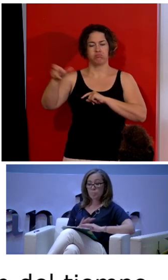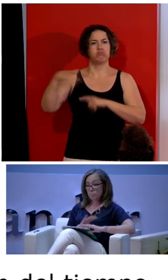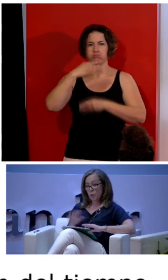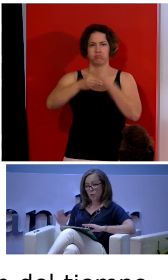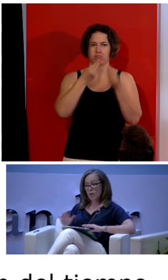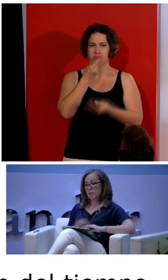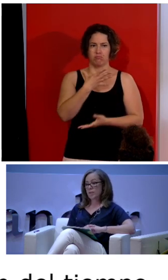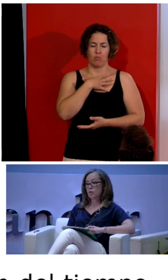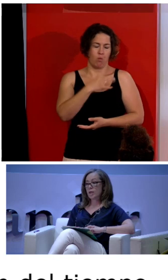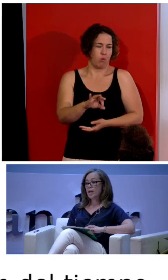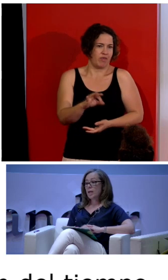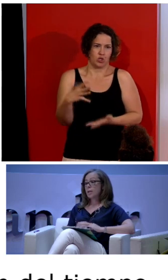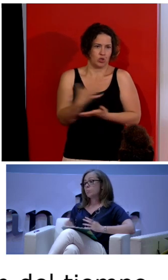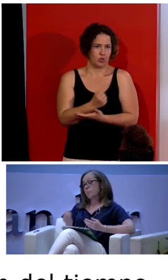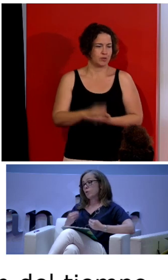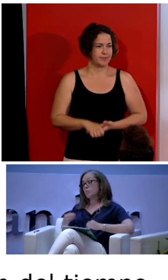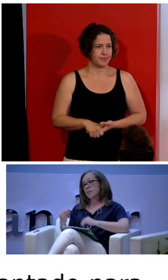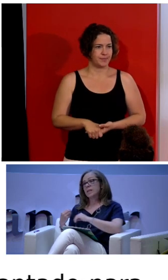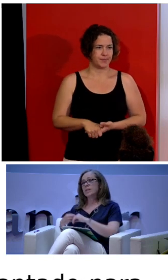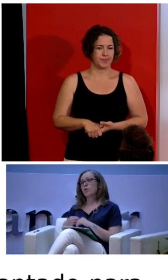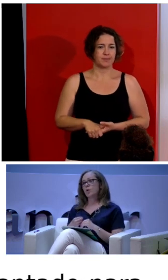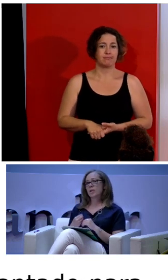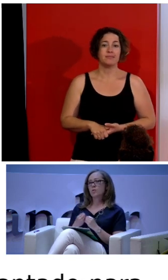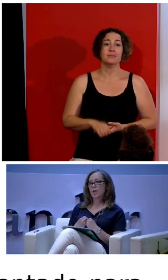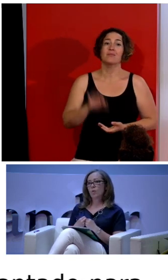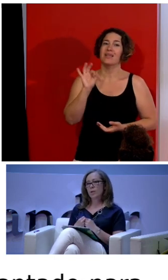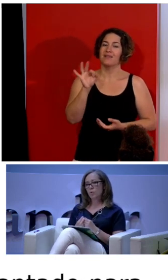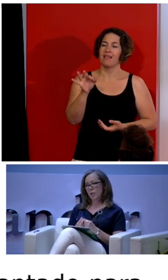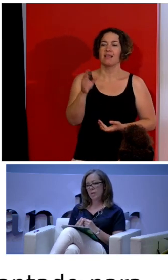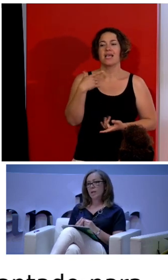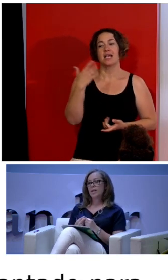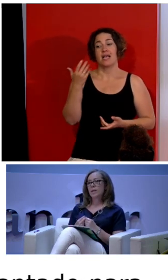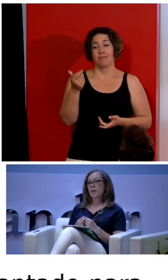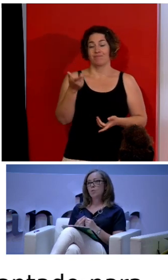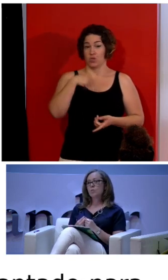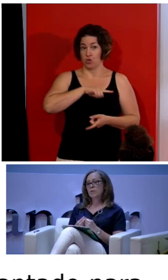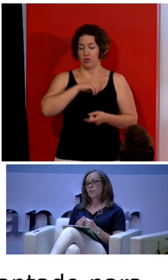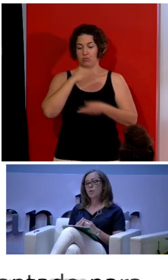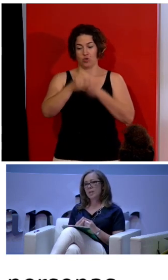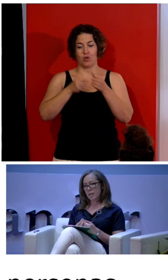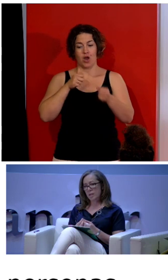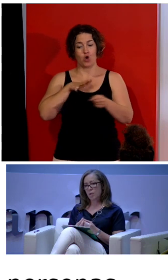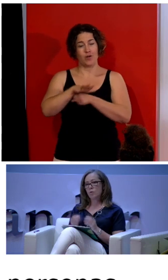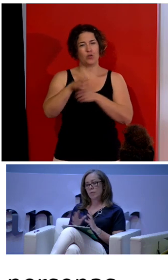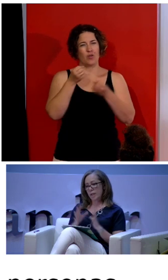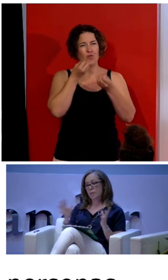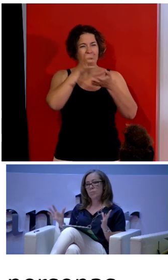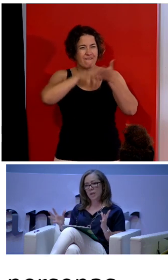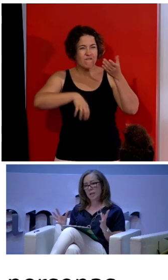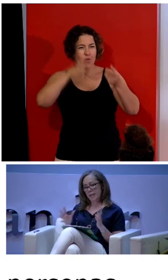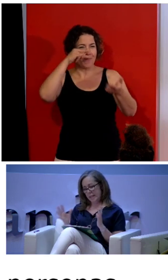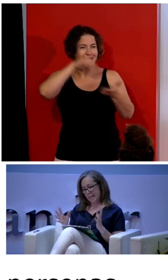realizar por todas las personas. Pero sí que se dio por detrás una cobertura de un informe técnico